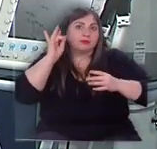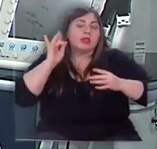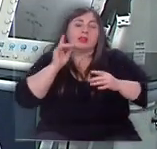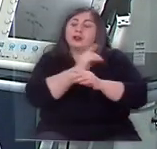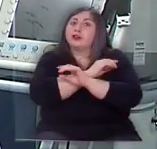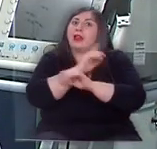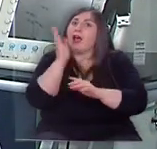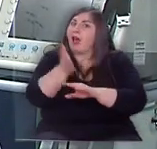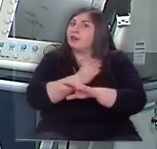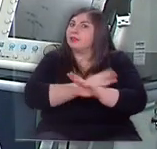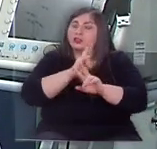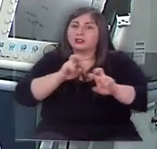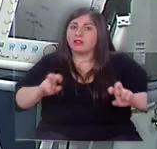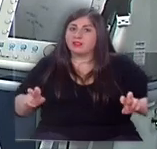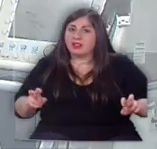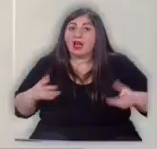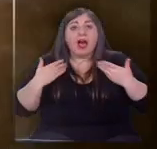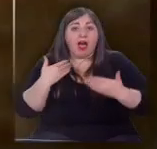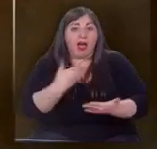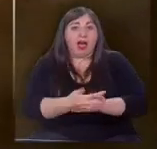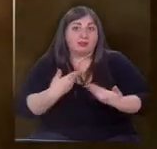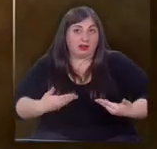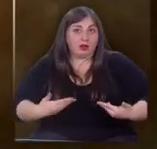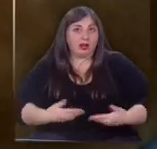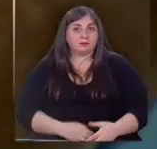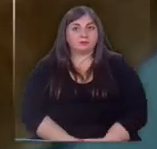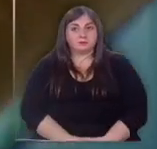no se había explorado hasta ahora.